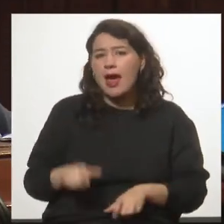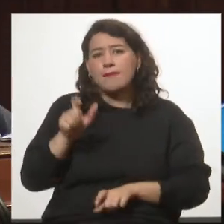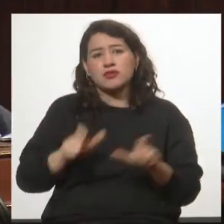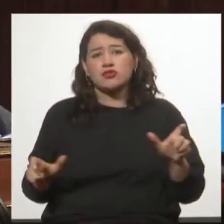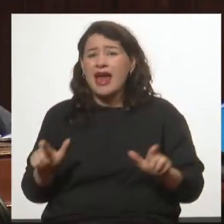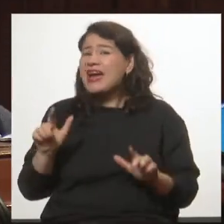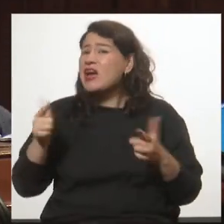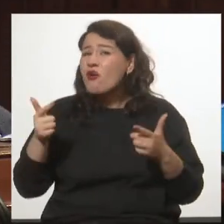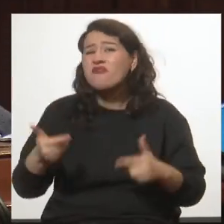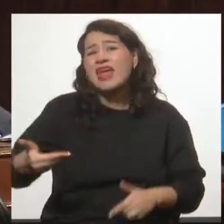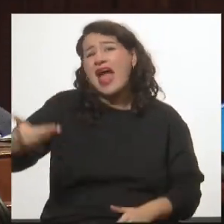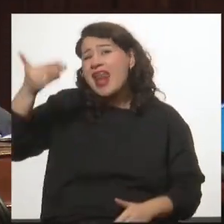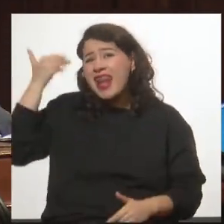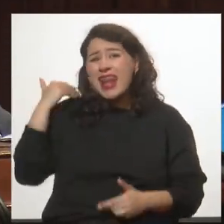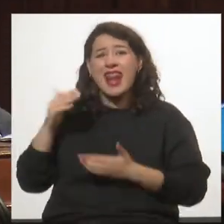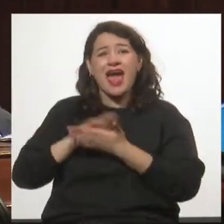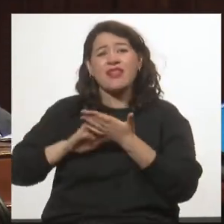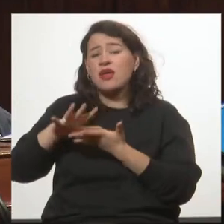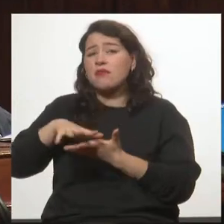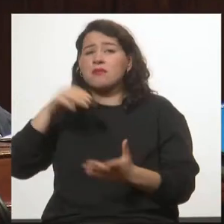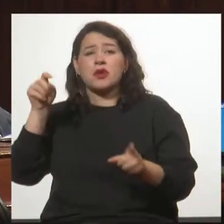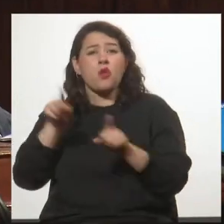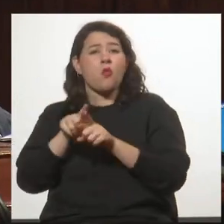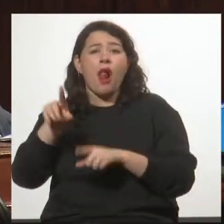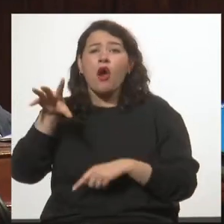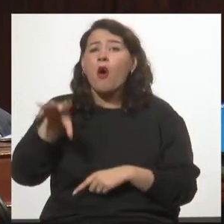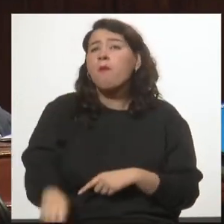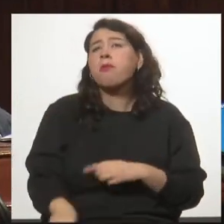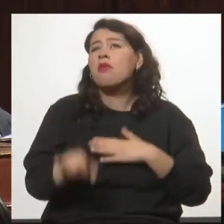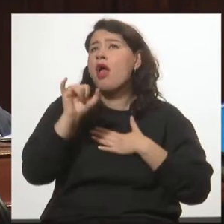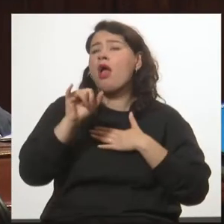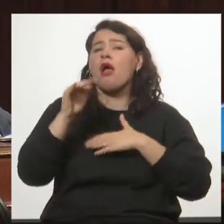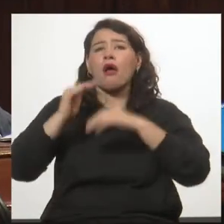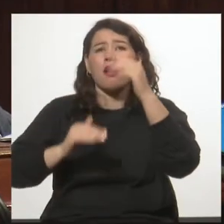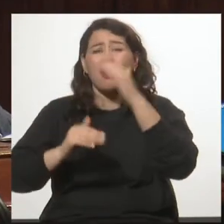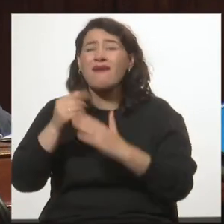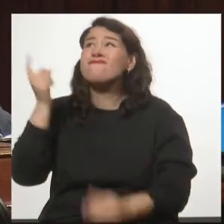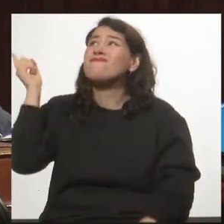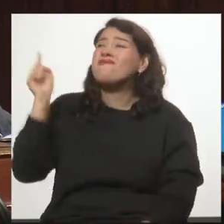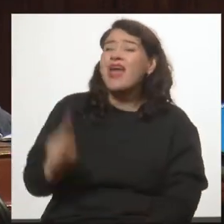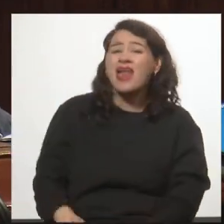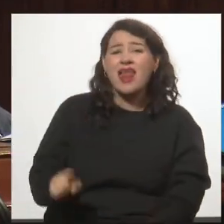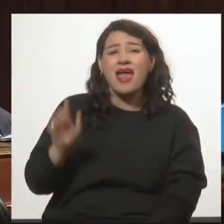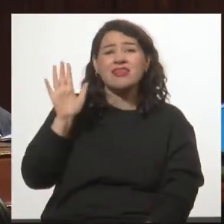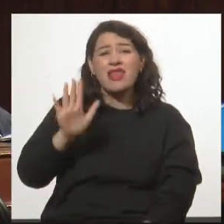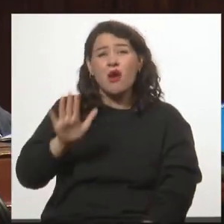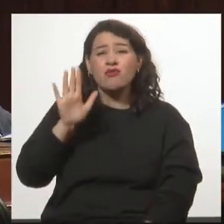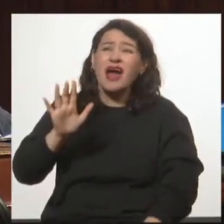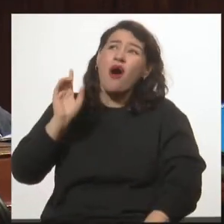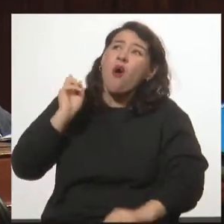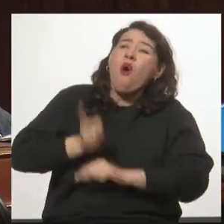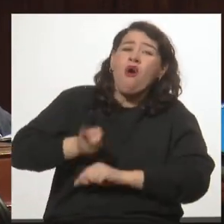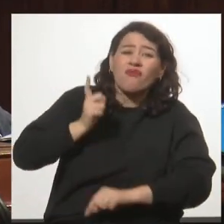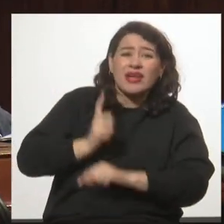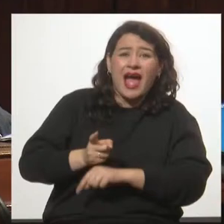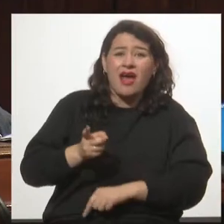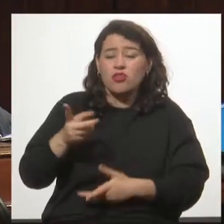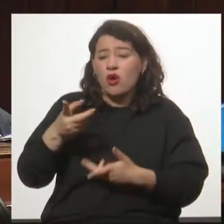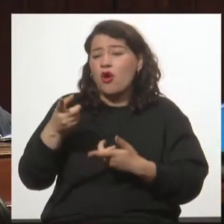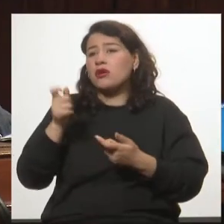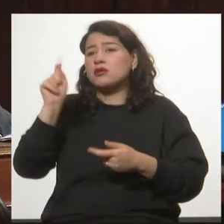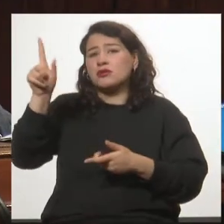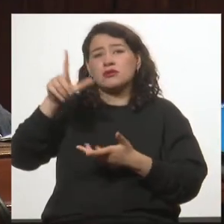disponibles en antel pero que igual los comprometió endeudando y obligando el organismo en una gestión